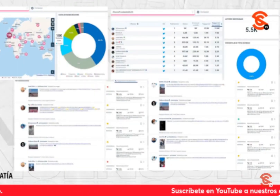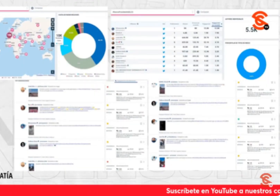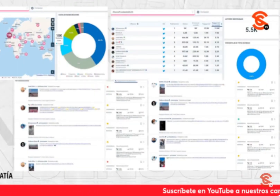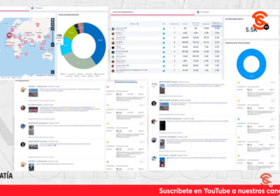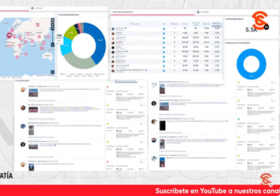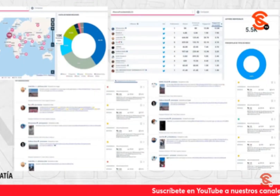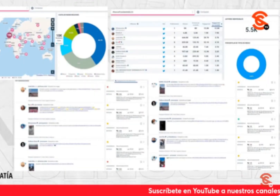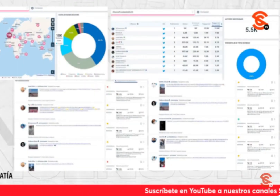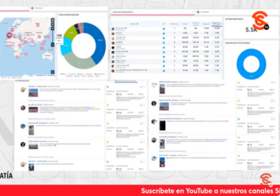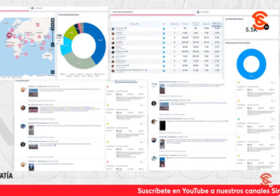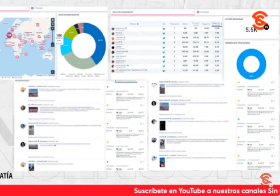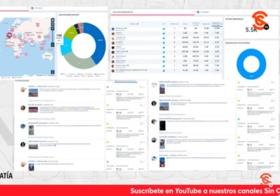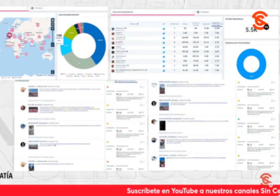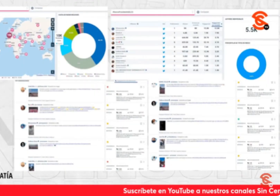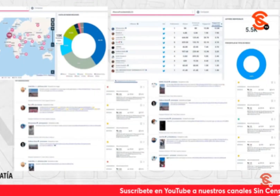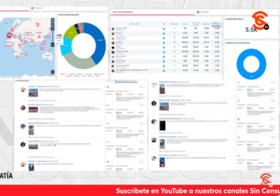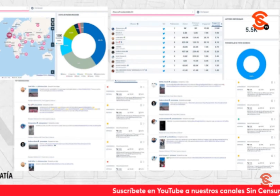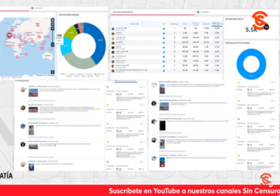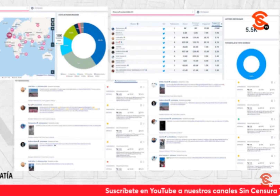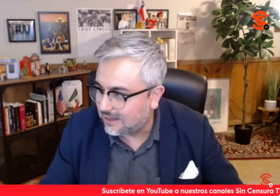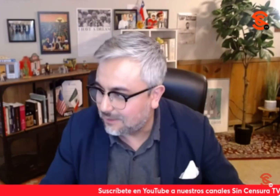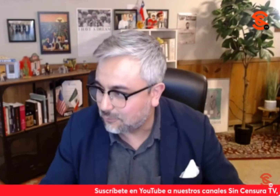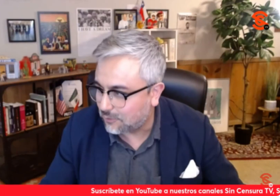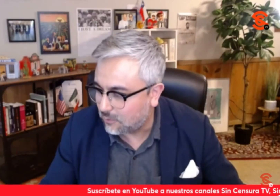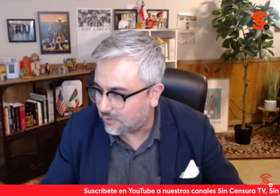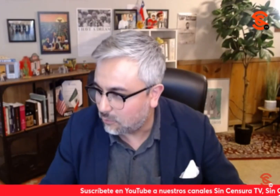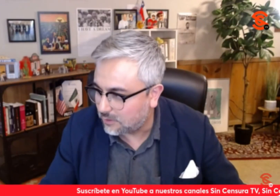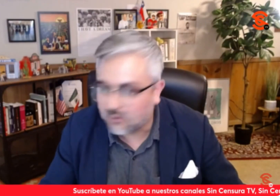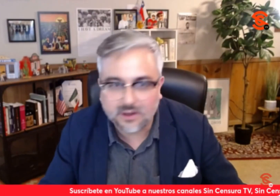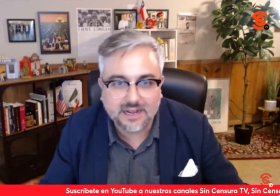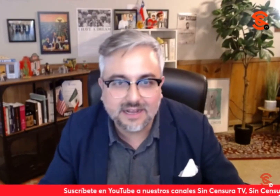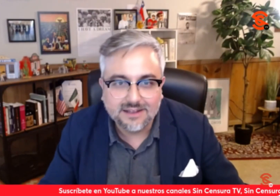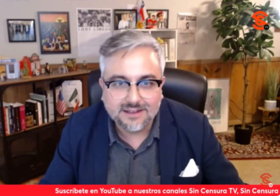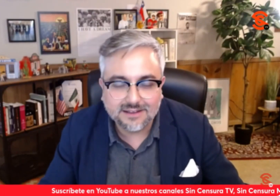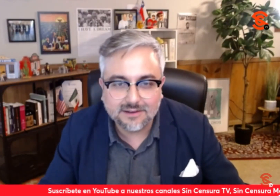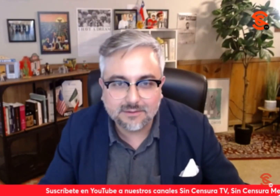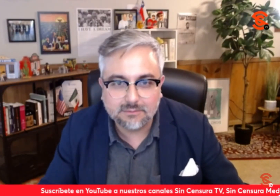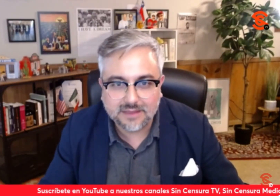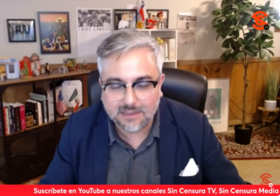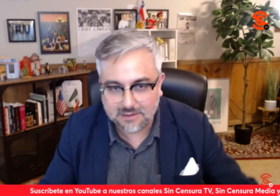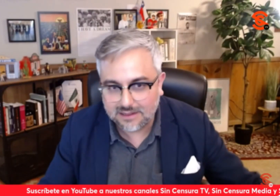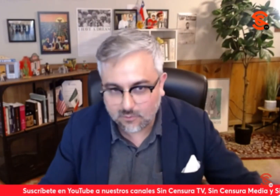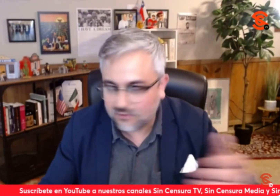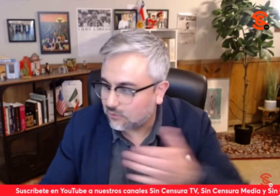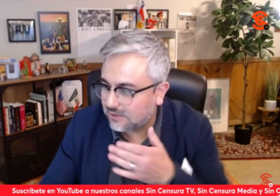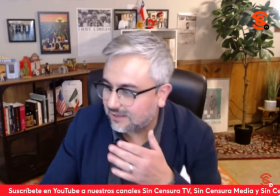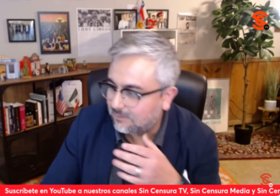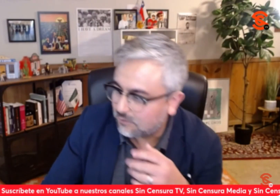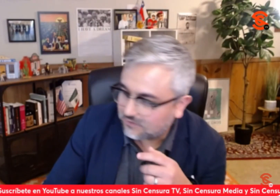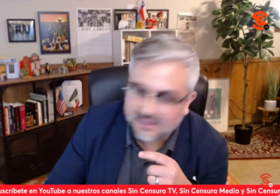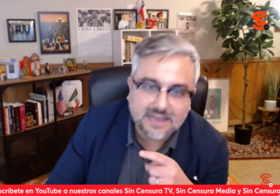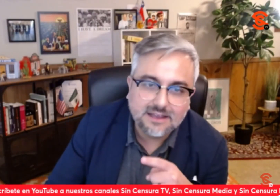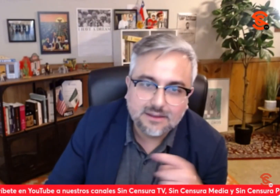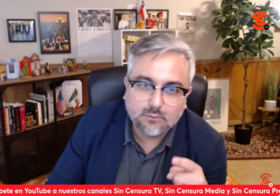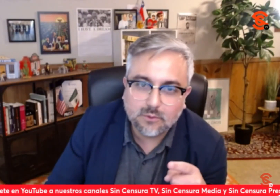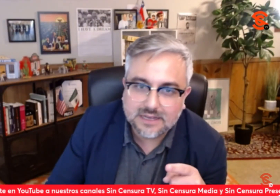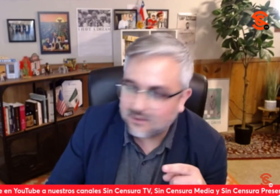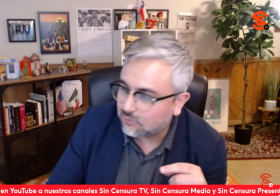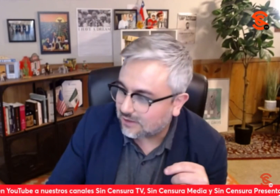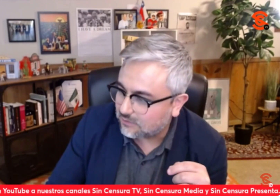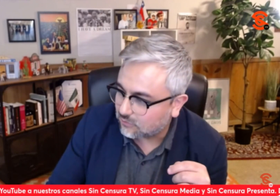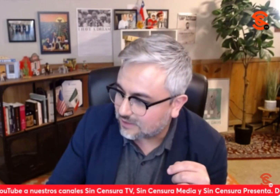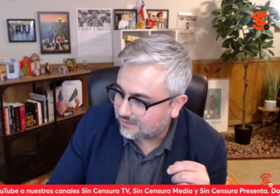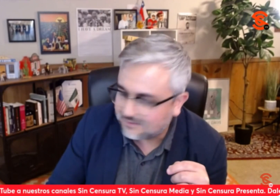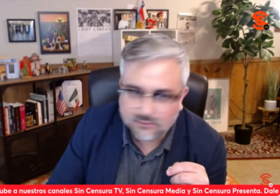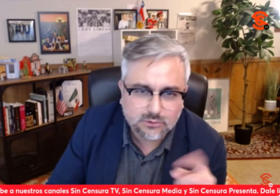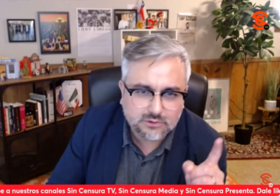revisar. Y ahora que saludemos a la doctora Guadalupe Correa, déjame le cuento que pues ella publica en sus